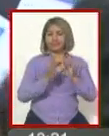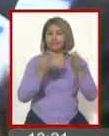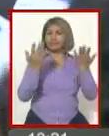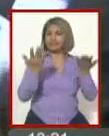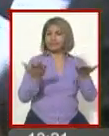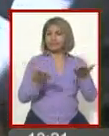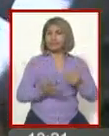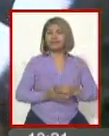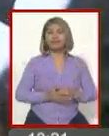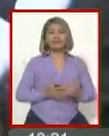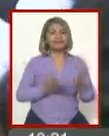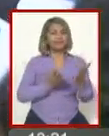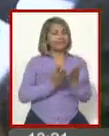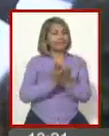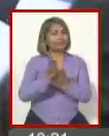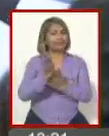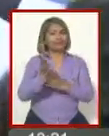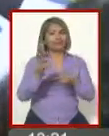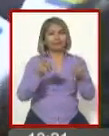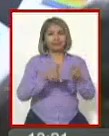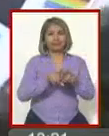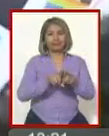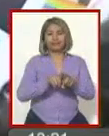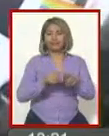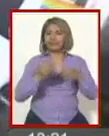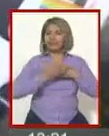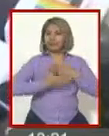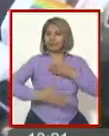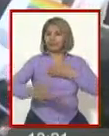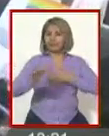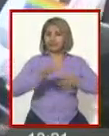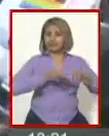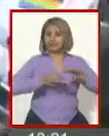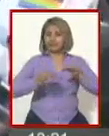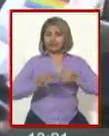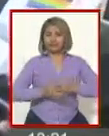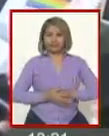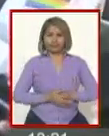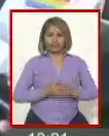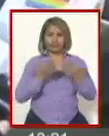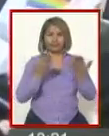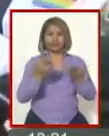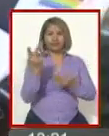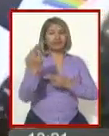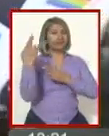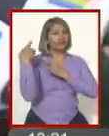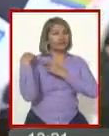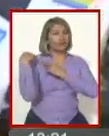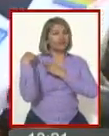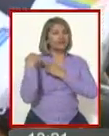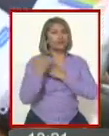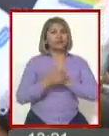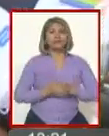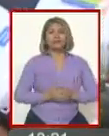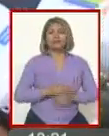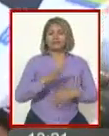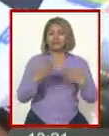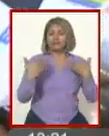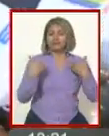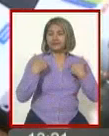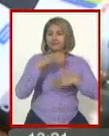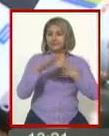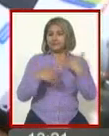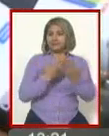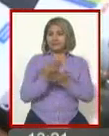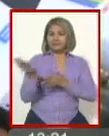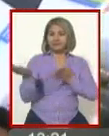y existen los canales correspondientes, conforme yo constantemente les explico, ¿no es cierto? Hay 2 responsabilidades que tiene todo